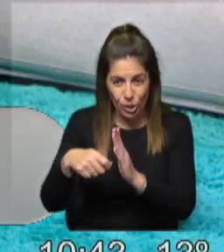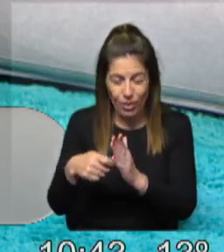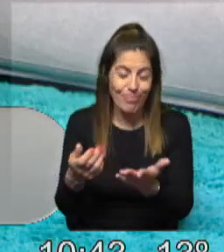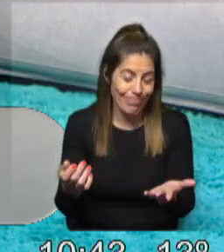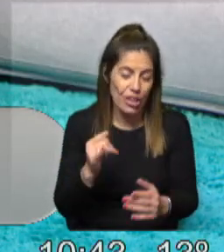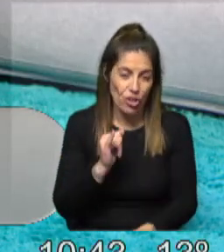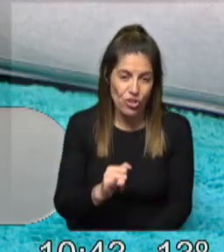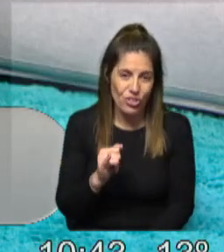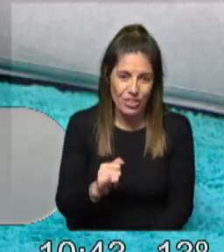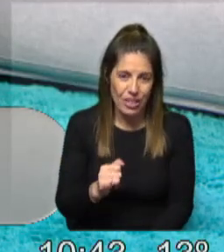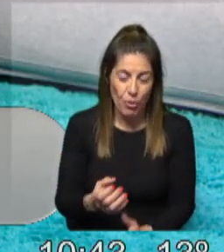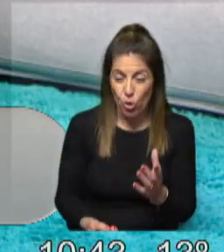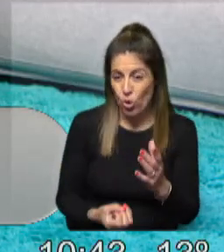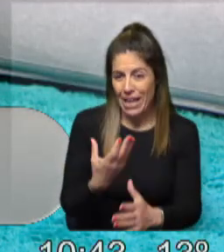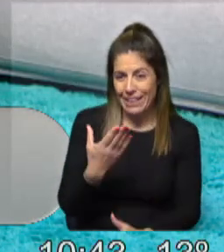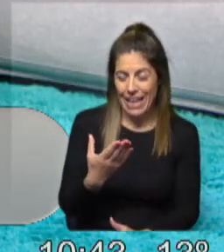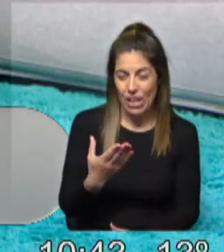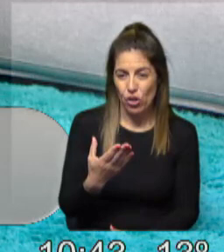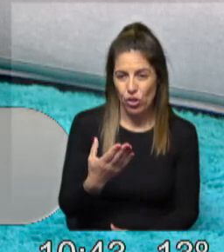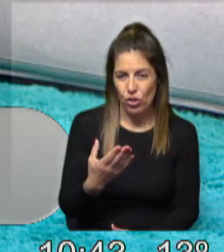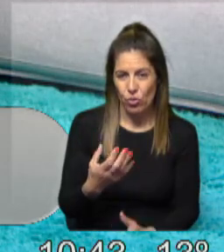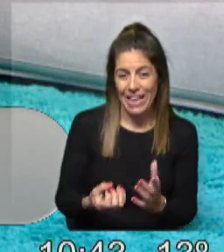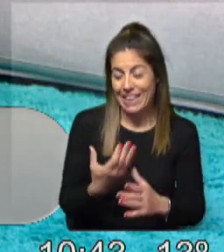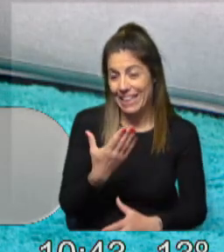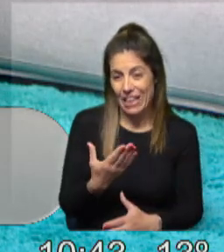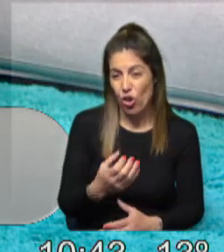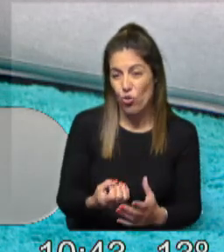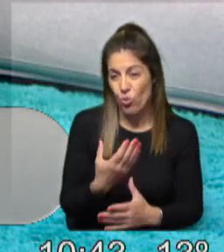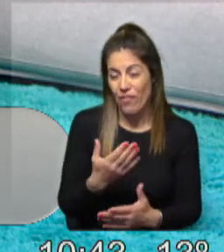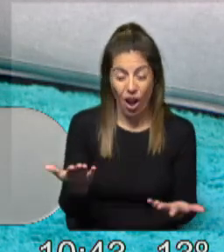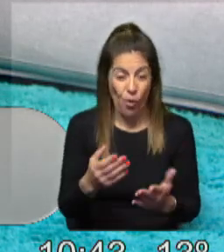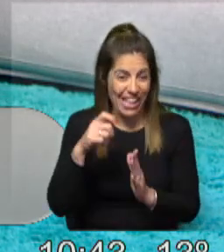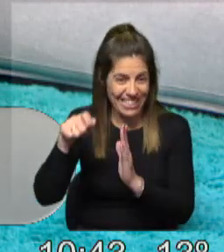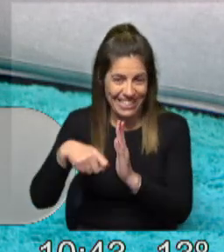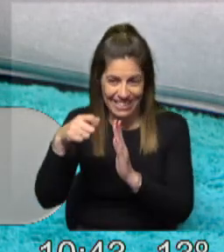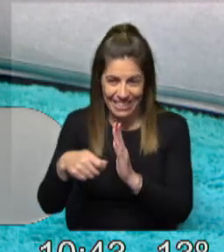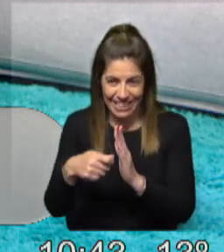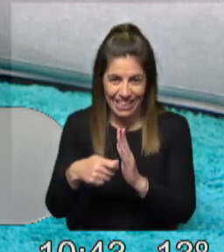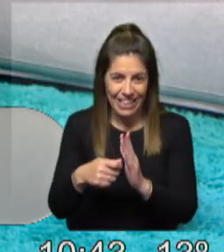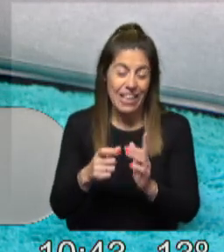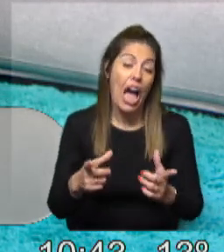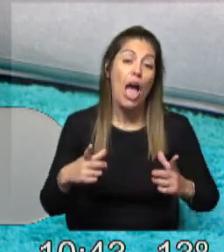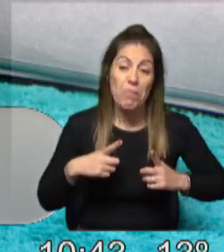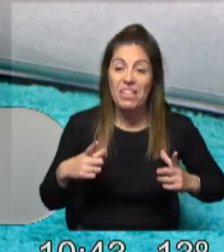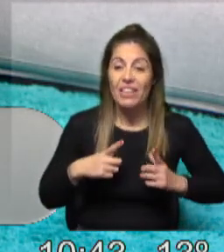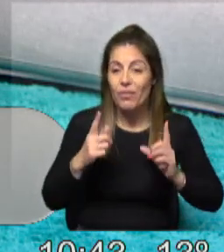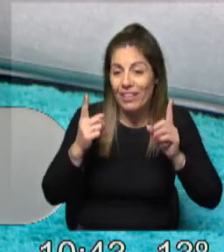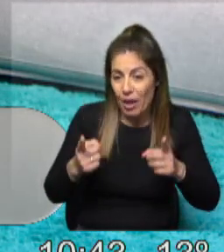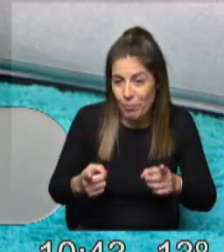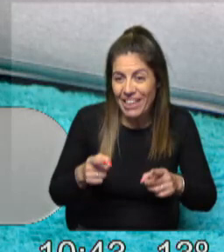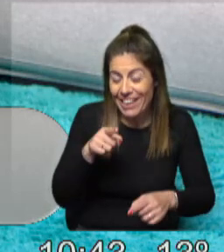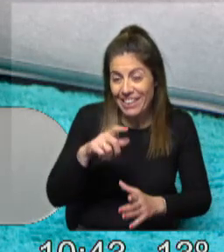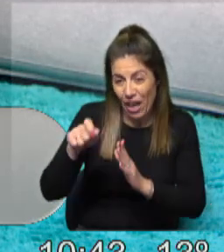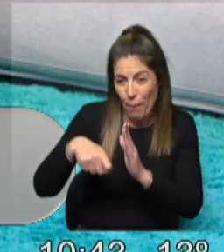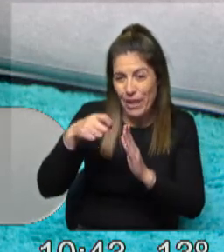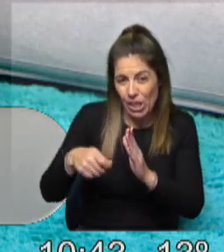inevitable porque es un estreno muy nuevo, está en cine. Había cierta, había cierta expectativa, sí, en esta